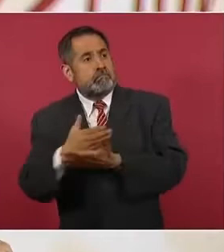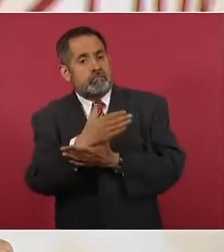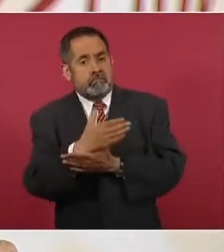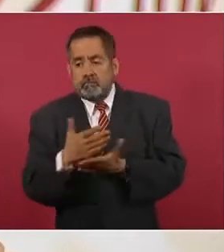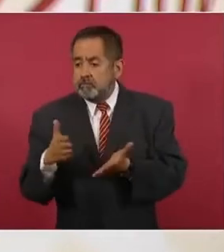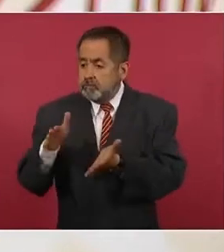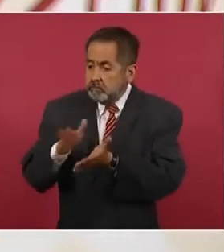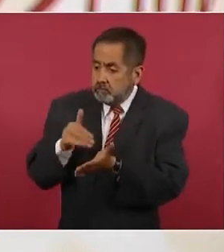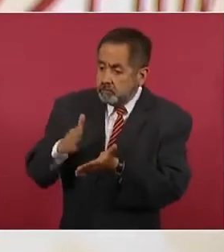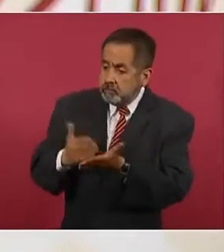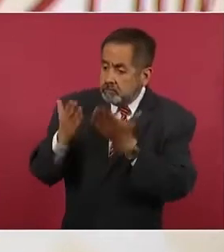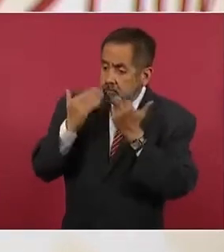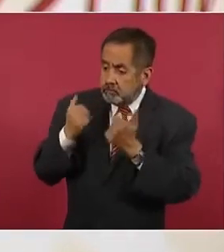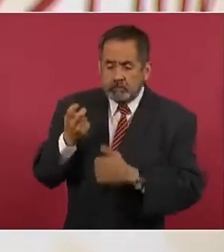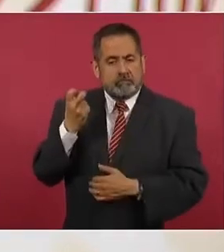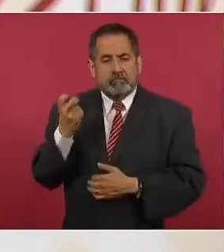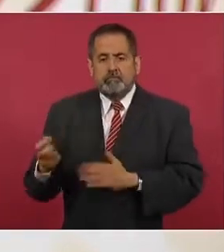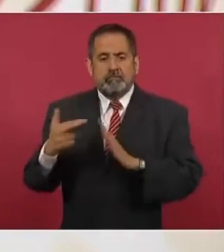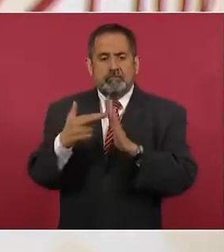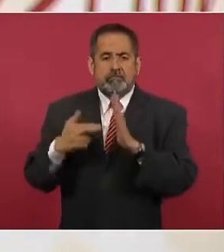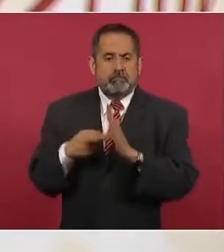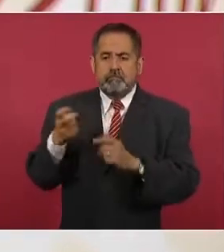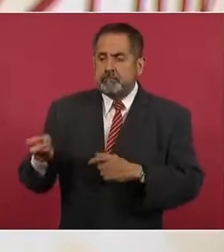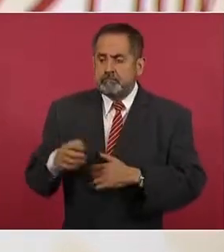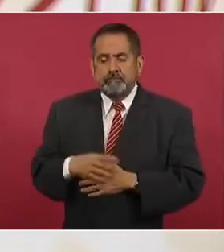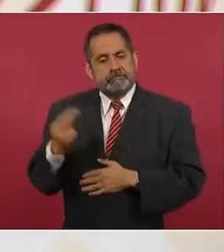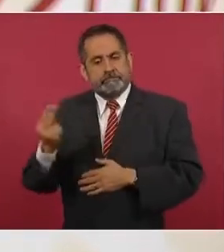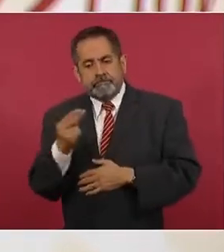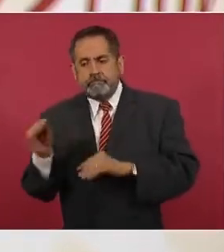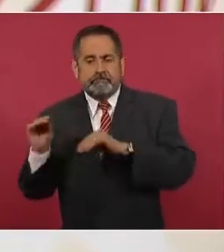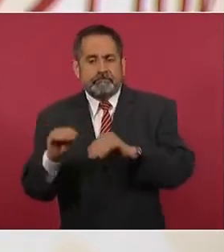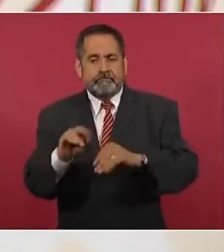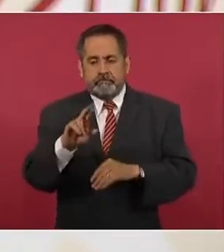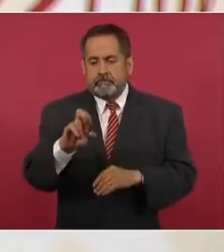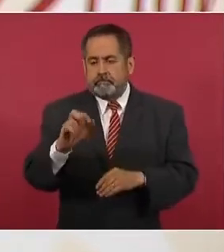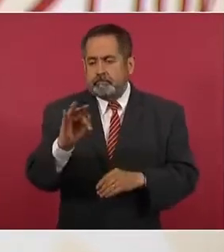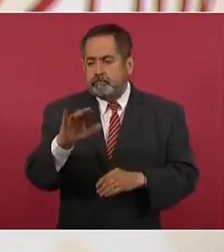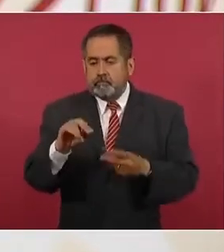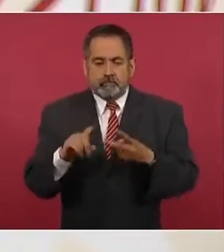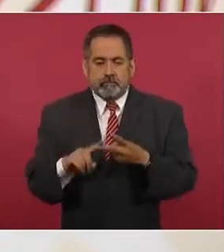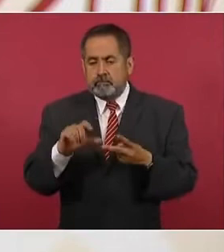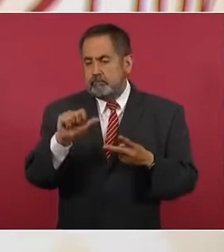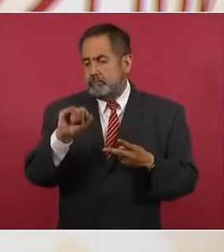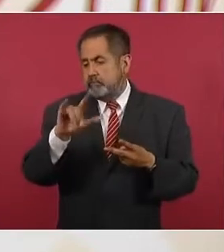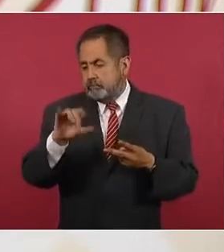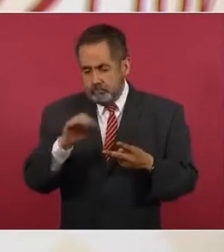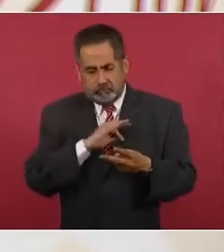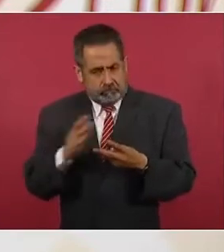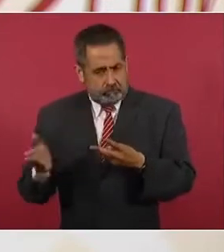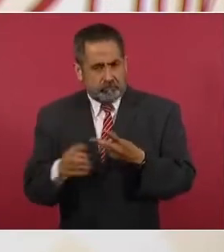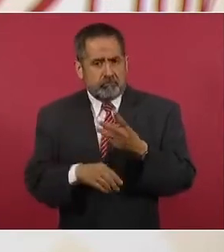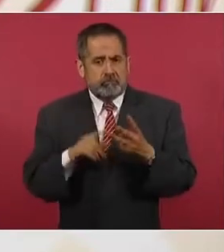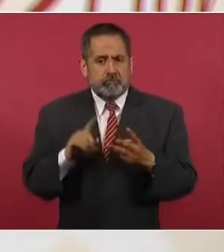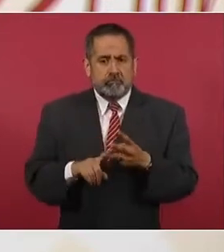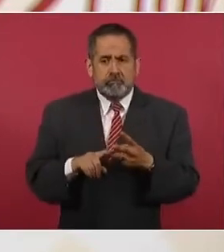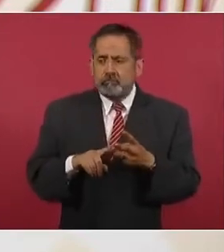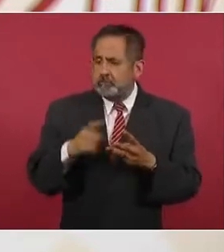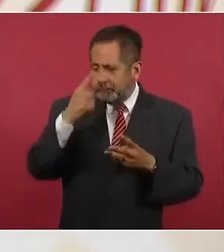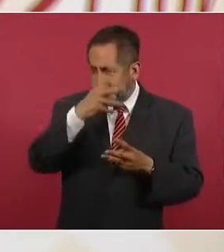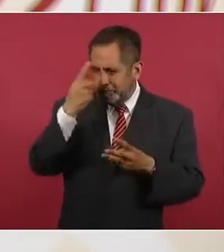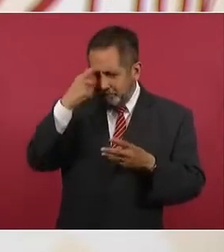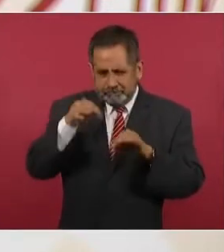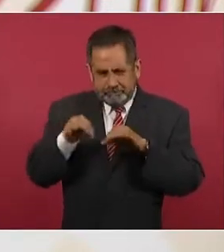condición legal. Puedes solicitar refugio, puedes solicitar asilo, puedes solicitar visa de